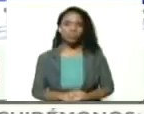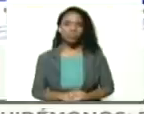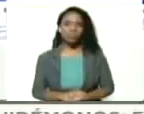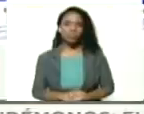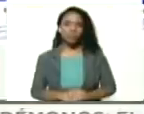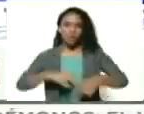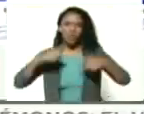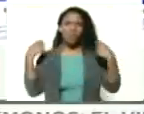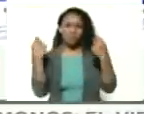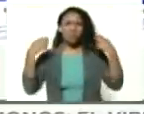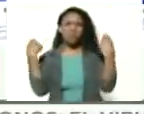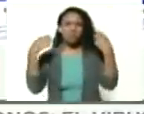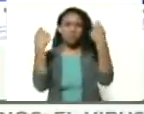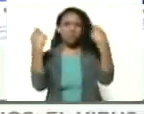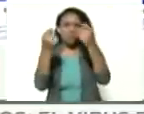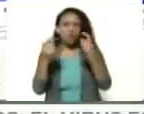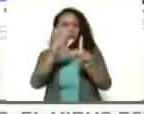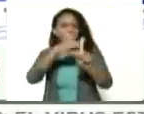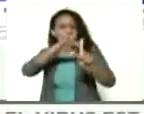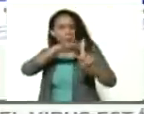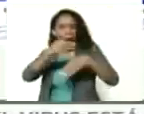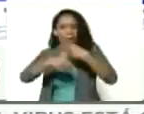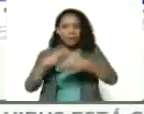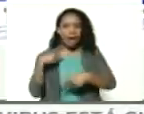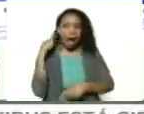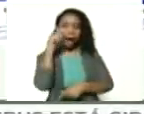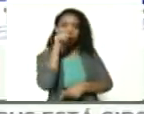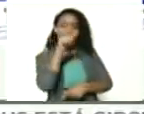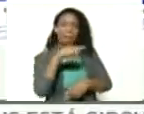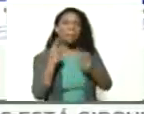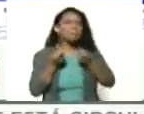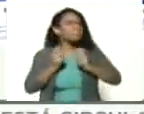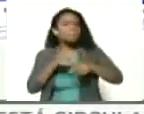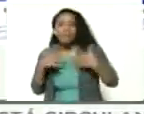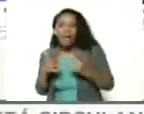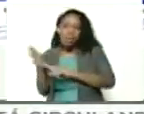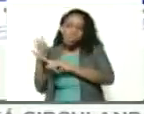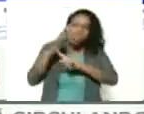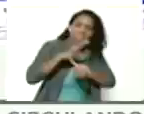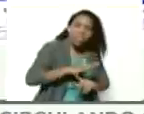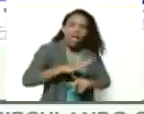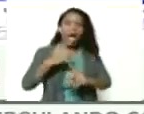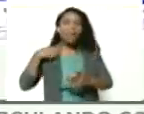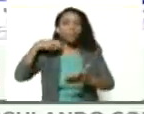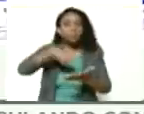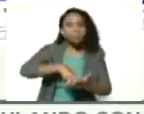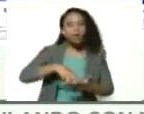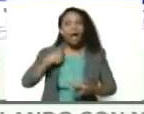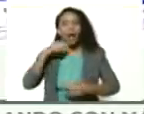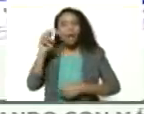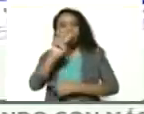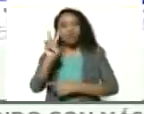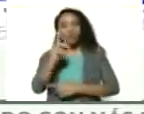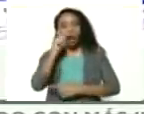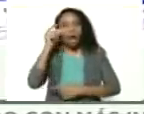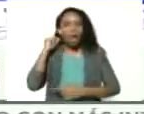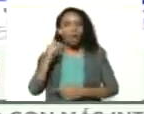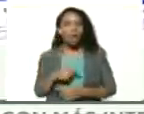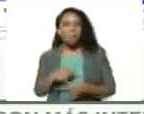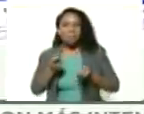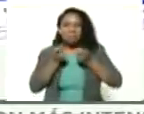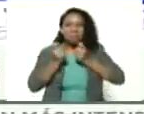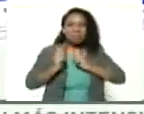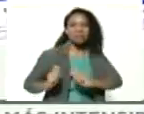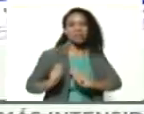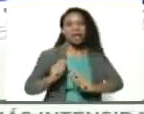Campañas y campañas que se arman por ahí para tratar de humillar a los venezolanos, para tratar de humillar